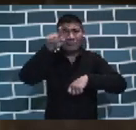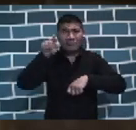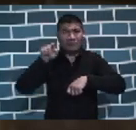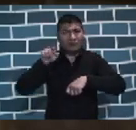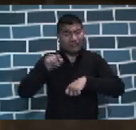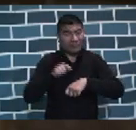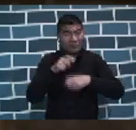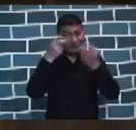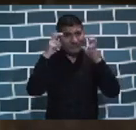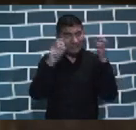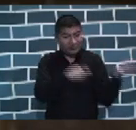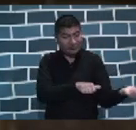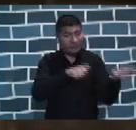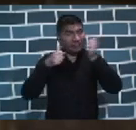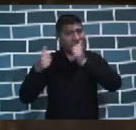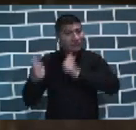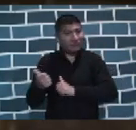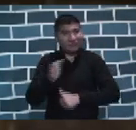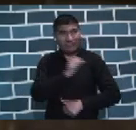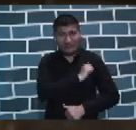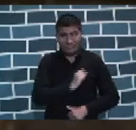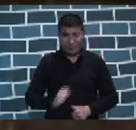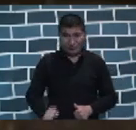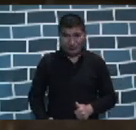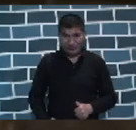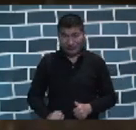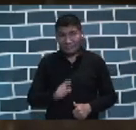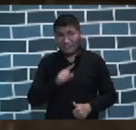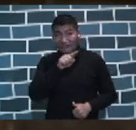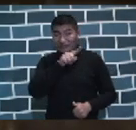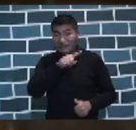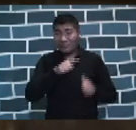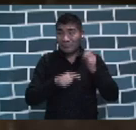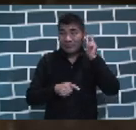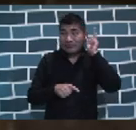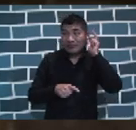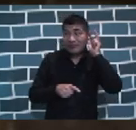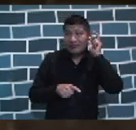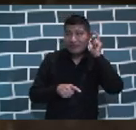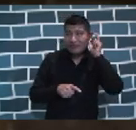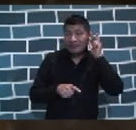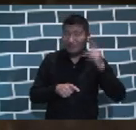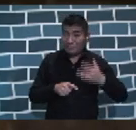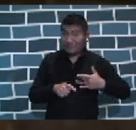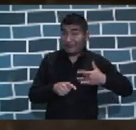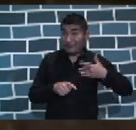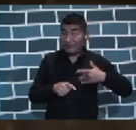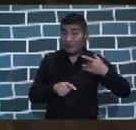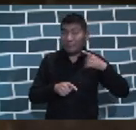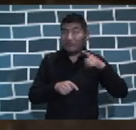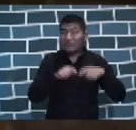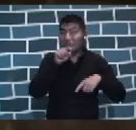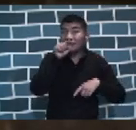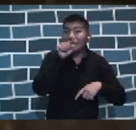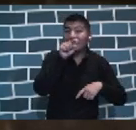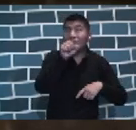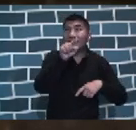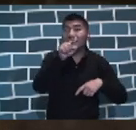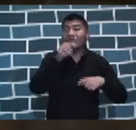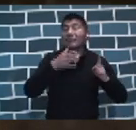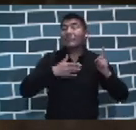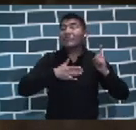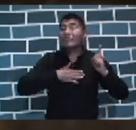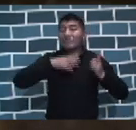del bautismo del señor y ahí habían escuchado con sus sentidos este es mi hijo el